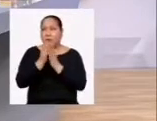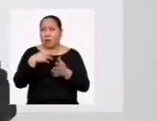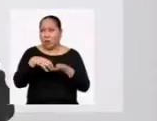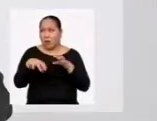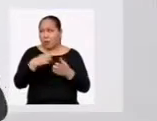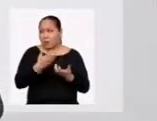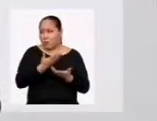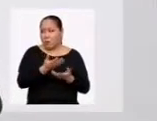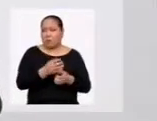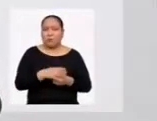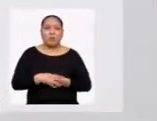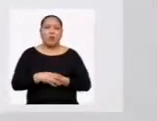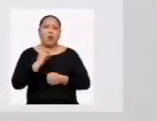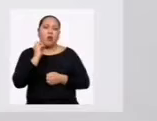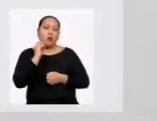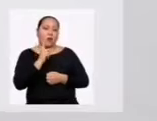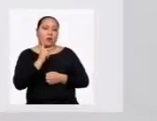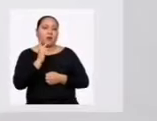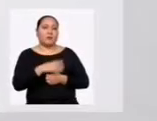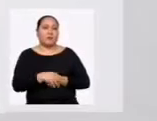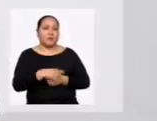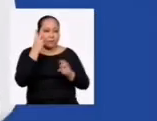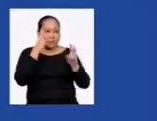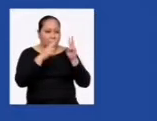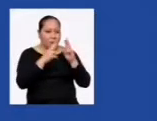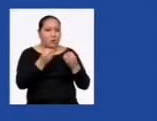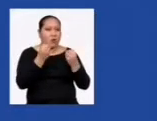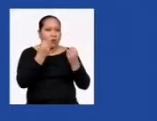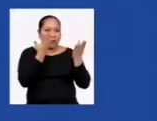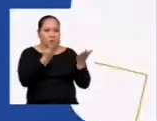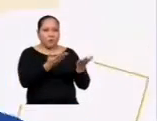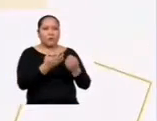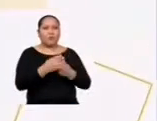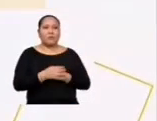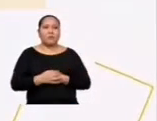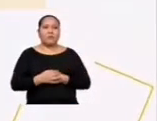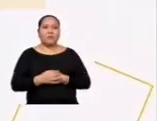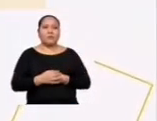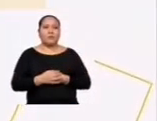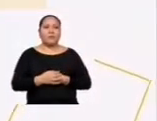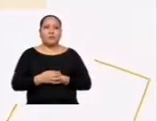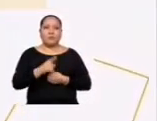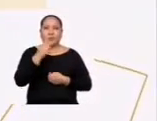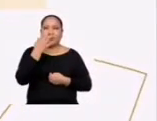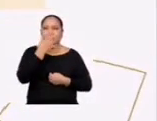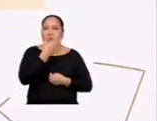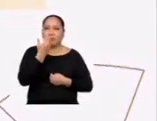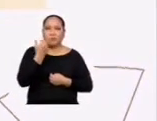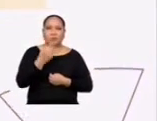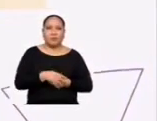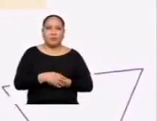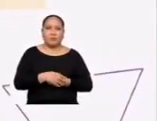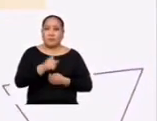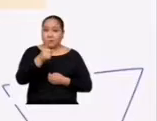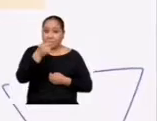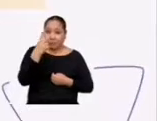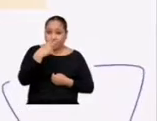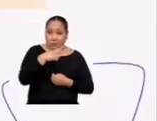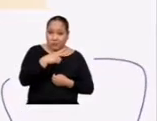hagamos. Entonces, veamos cómo quedó. Ya lo veo mucho mejor. ¿Tú cómo lo